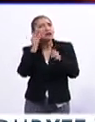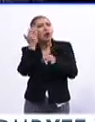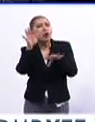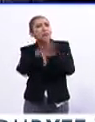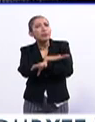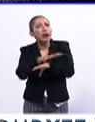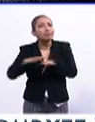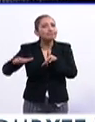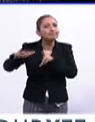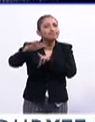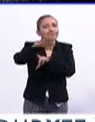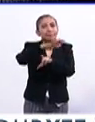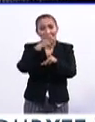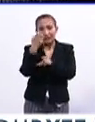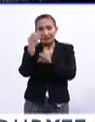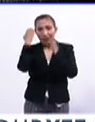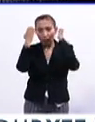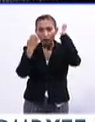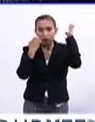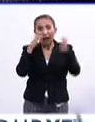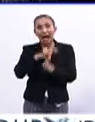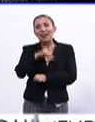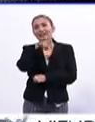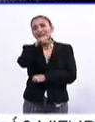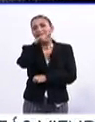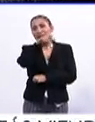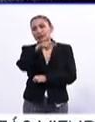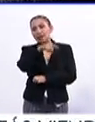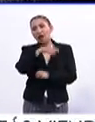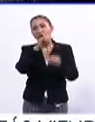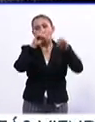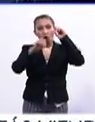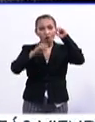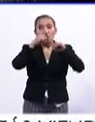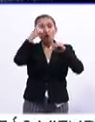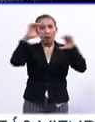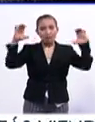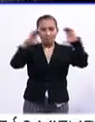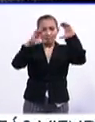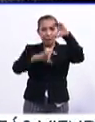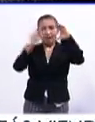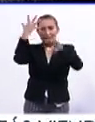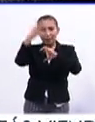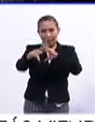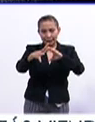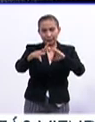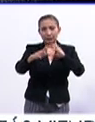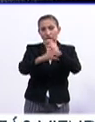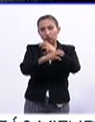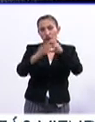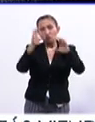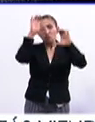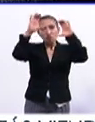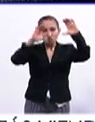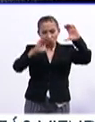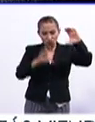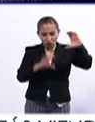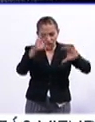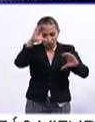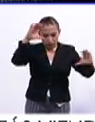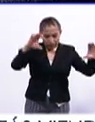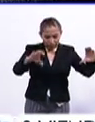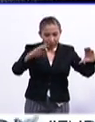entorno en esta exposición hay 17 obras una es un mosaico de 10 piezas conformada por 10 piezas